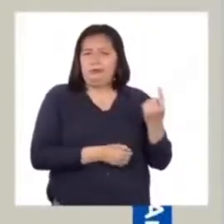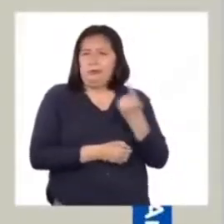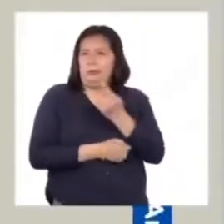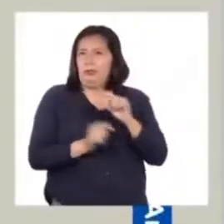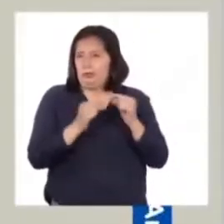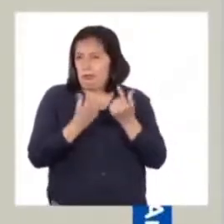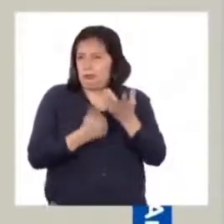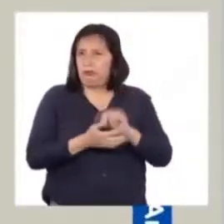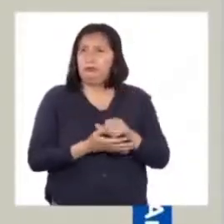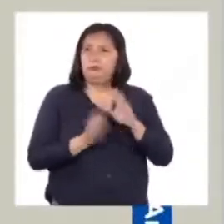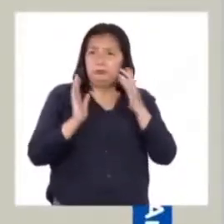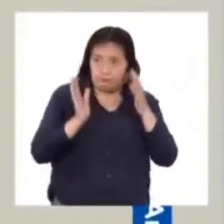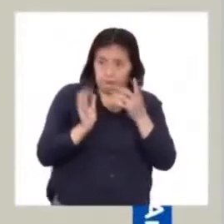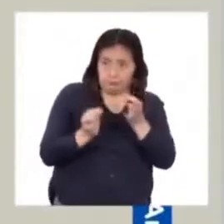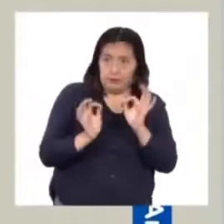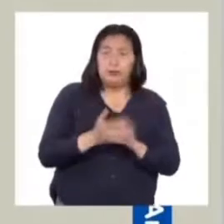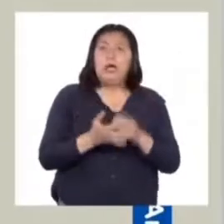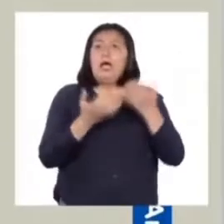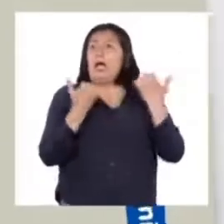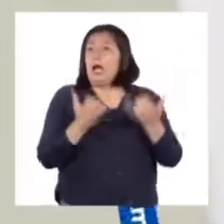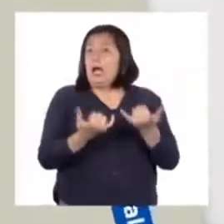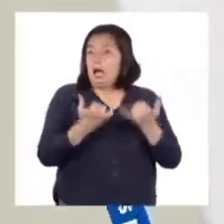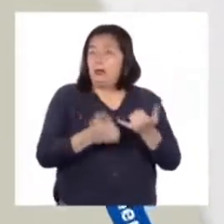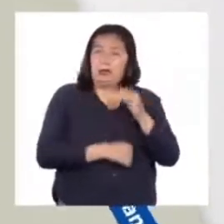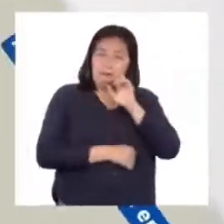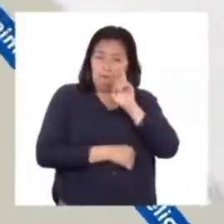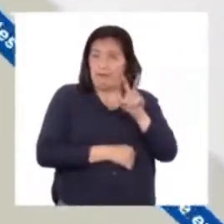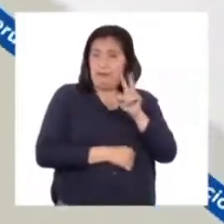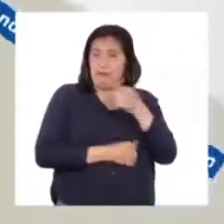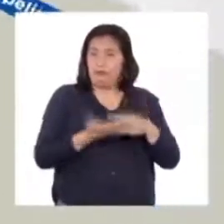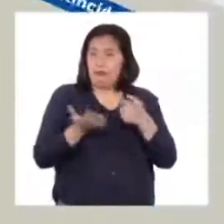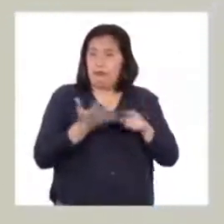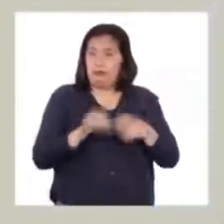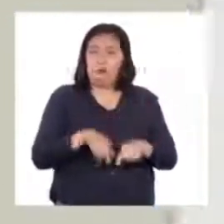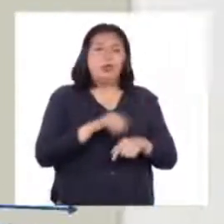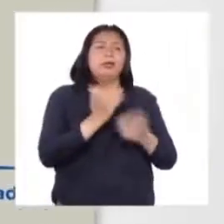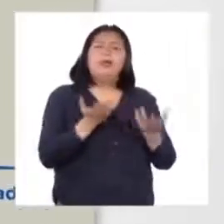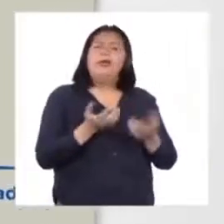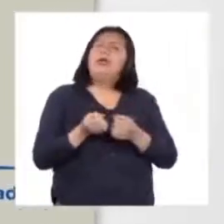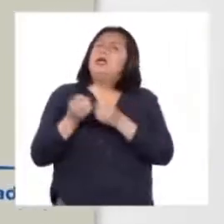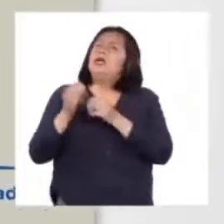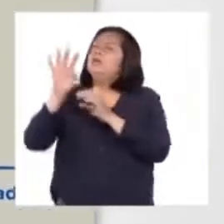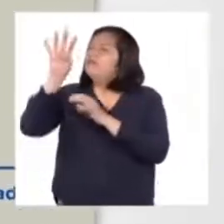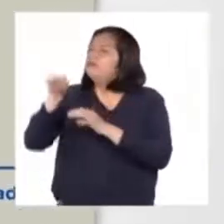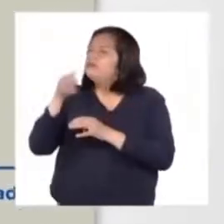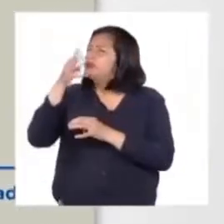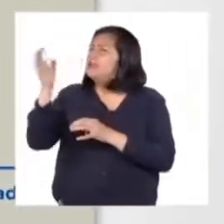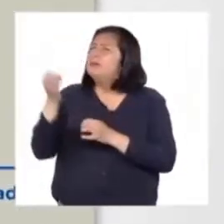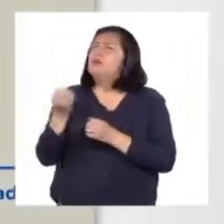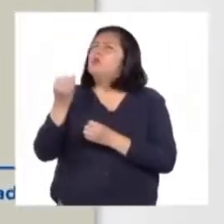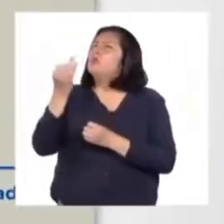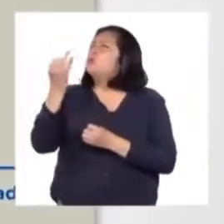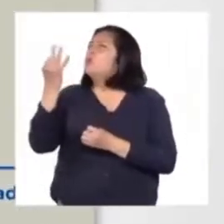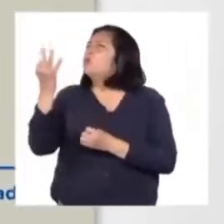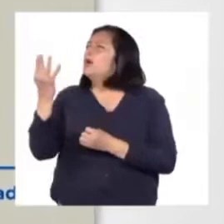categoría. Muy bien. Ahora observamos que en la tabla el mayor de los datos numéricos